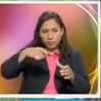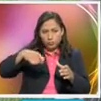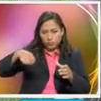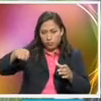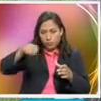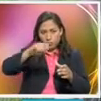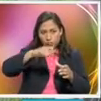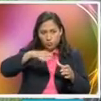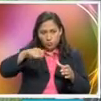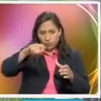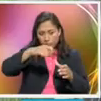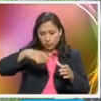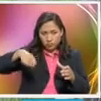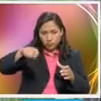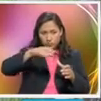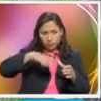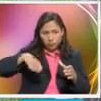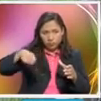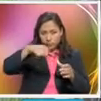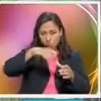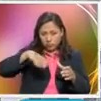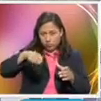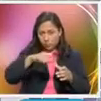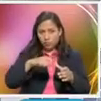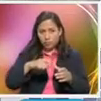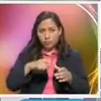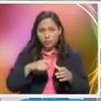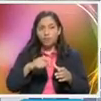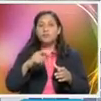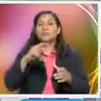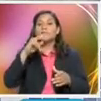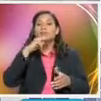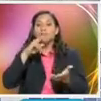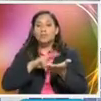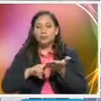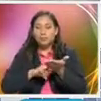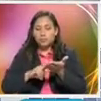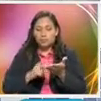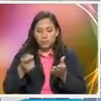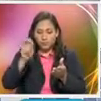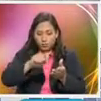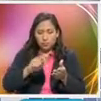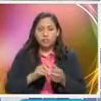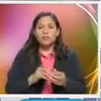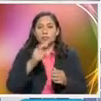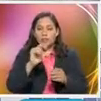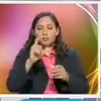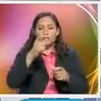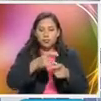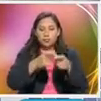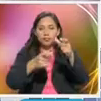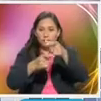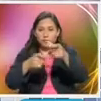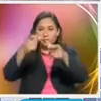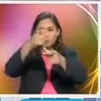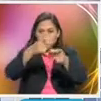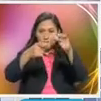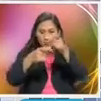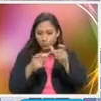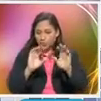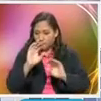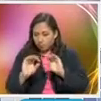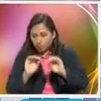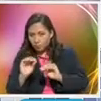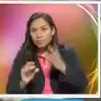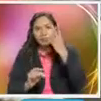así un chorrito, ándale, muy bien. Vamos a poner otro aguacate. Eso. Y así vamos a ir formando el piso. Vamos a poner Artesanal. artesanal la cosa,